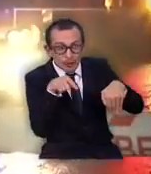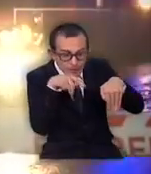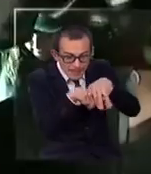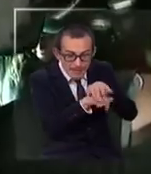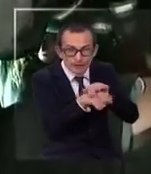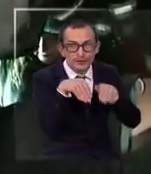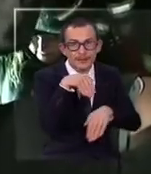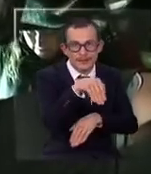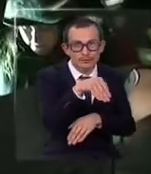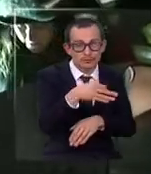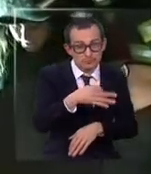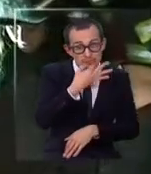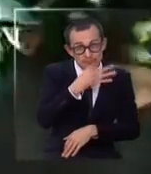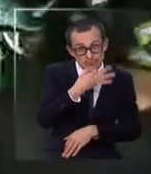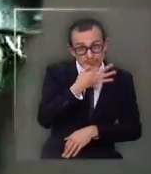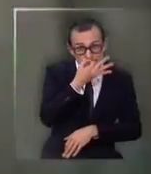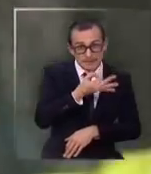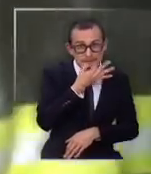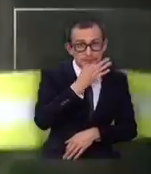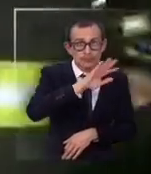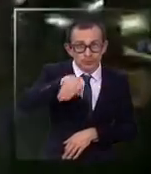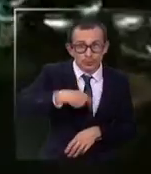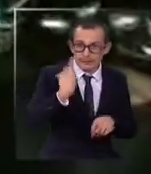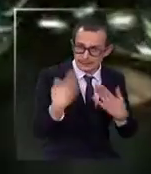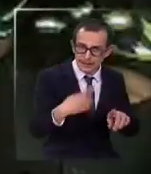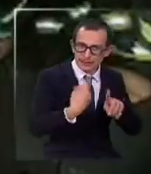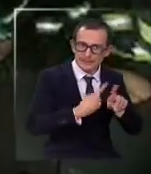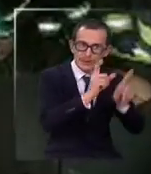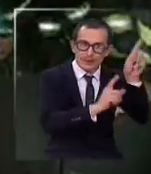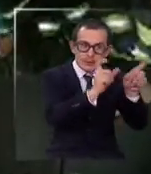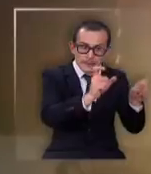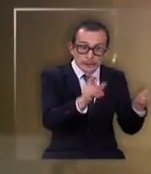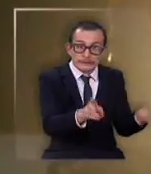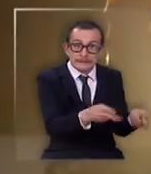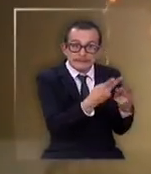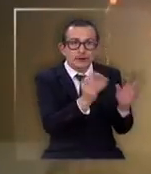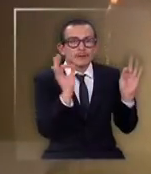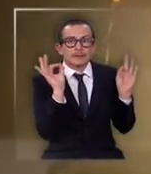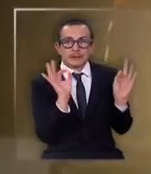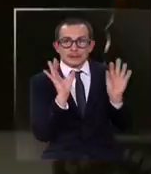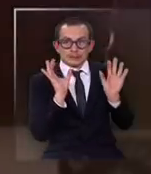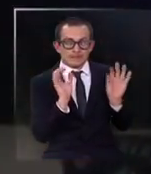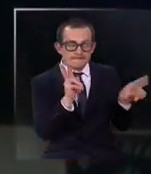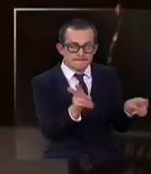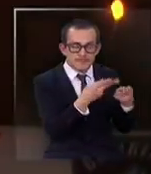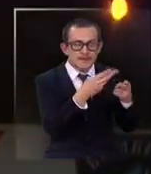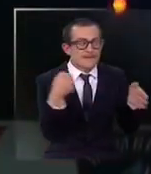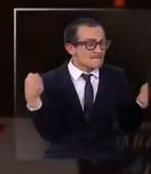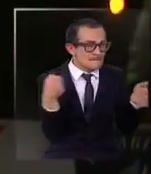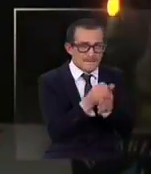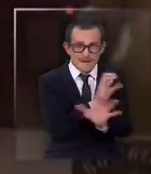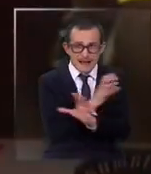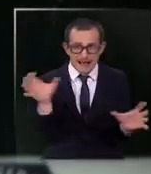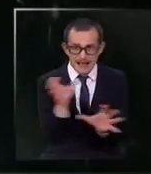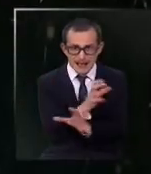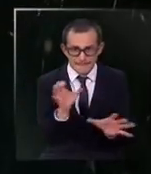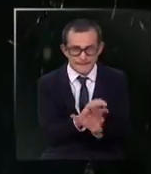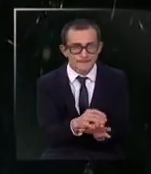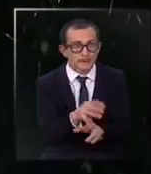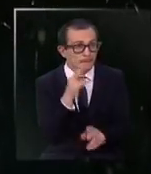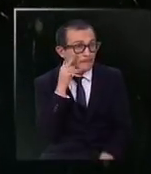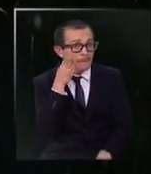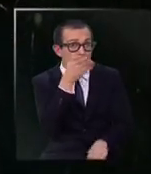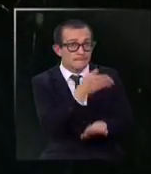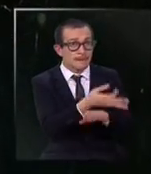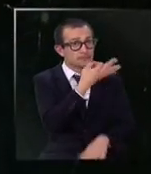están viendo allí. Nosotros, como les decíamos, pudimos conversar con algunas de las personas que salvaron de milagro en este violento accidente. Por favor, revisemos